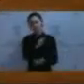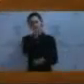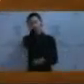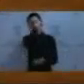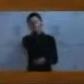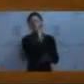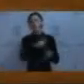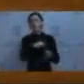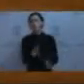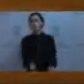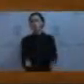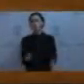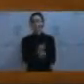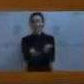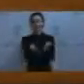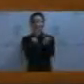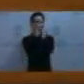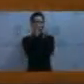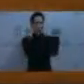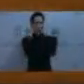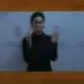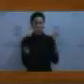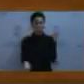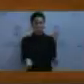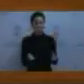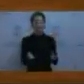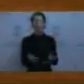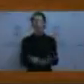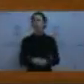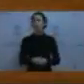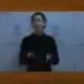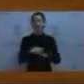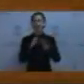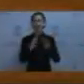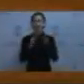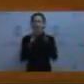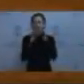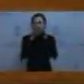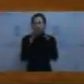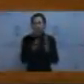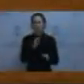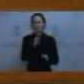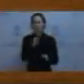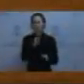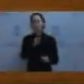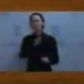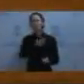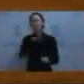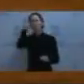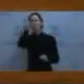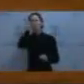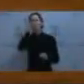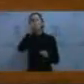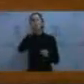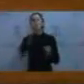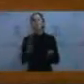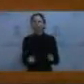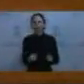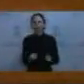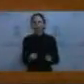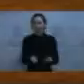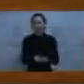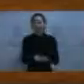respuestas cero. Entonces, ¿sirve para algo que den su opinión? ¿O se les llama por